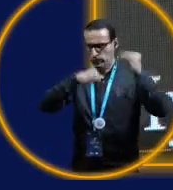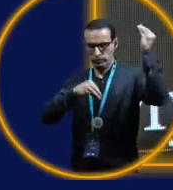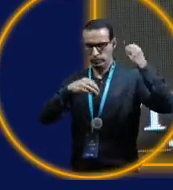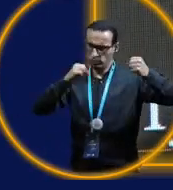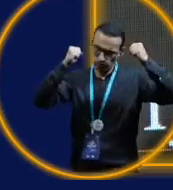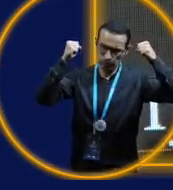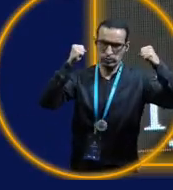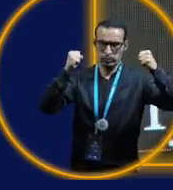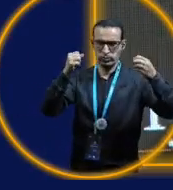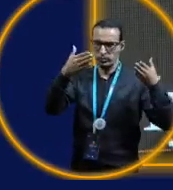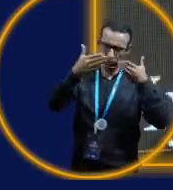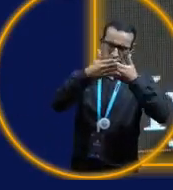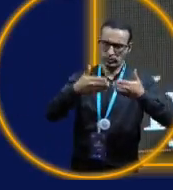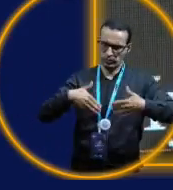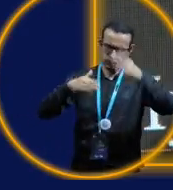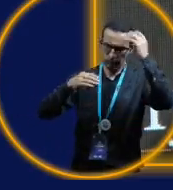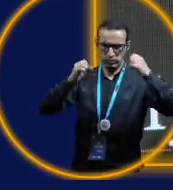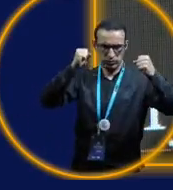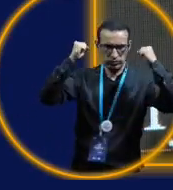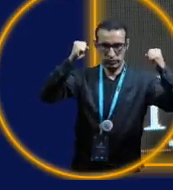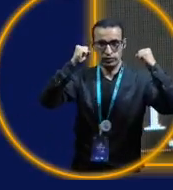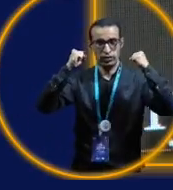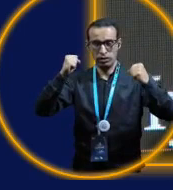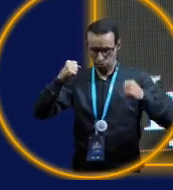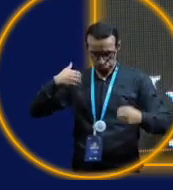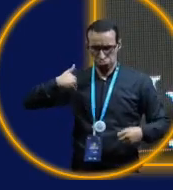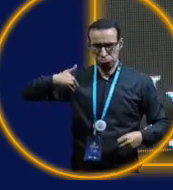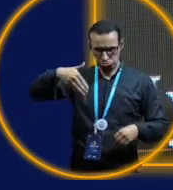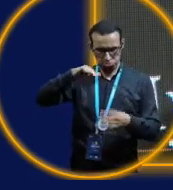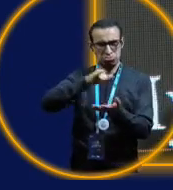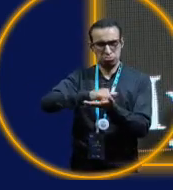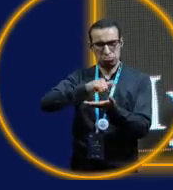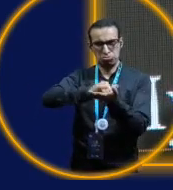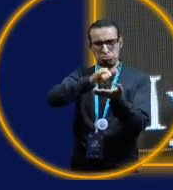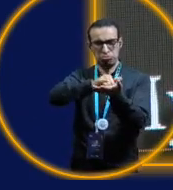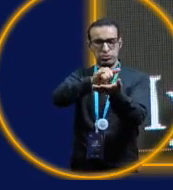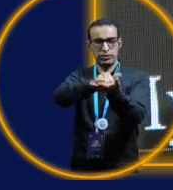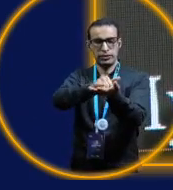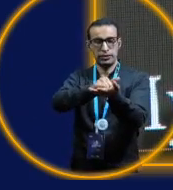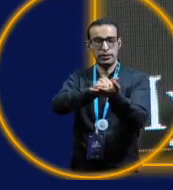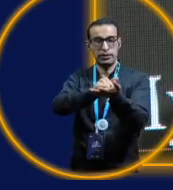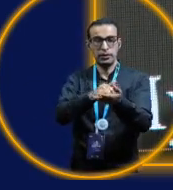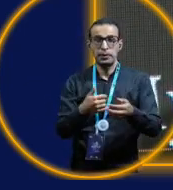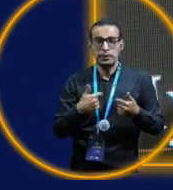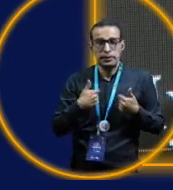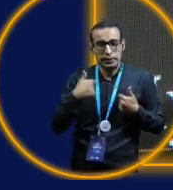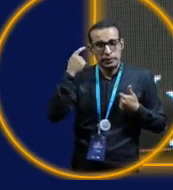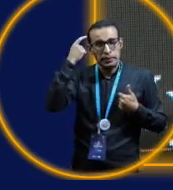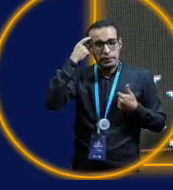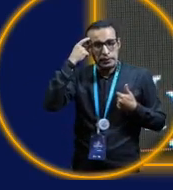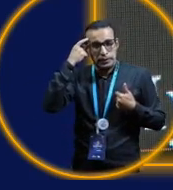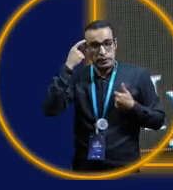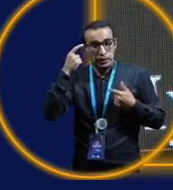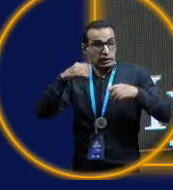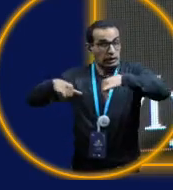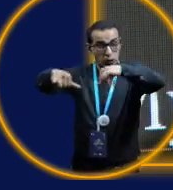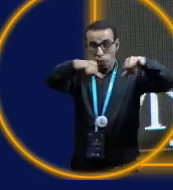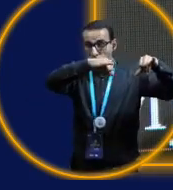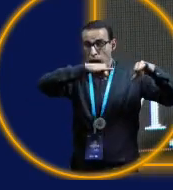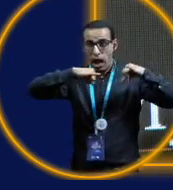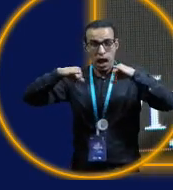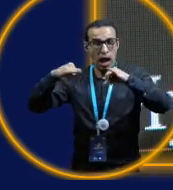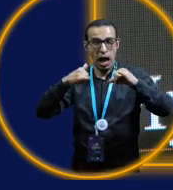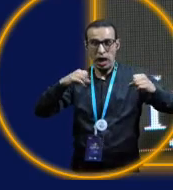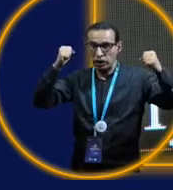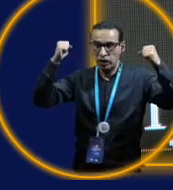Entonces eso es lo que voy a hacer pero creo que no necesariamente creo que todo el mundo tiene que